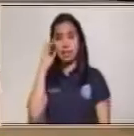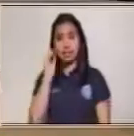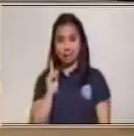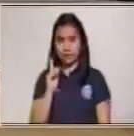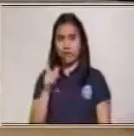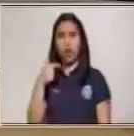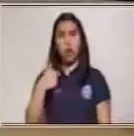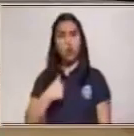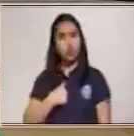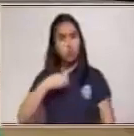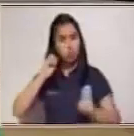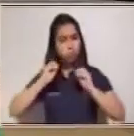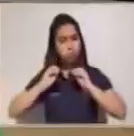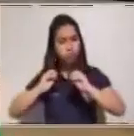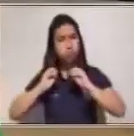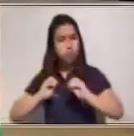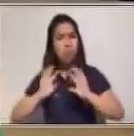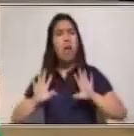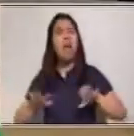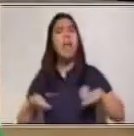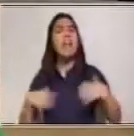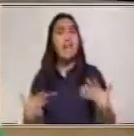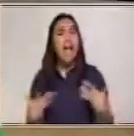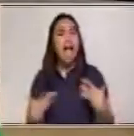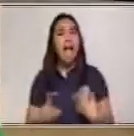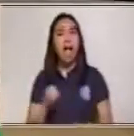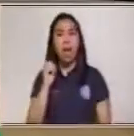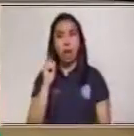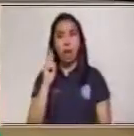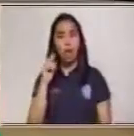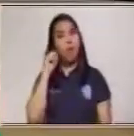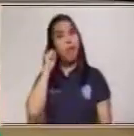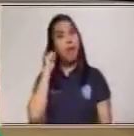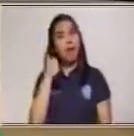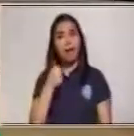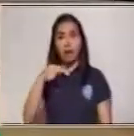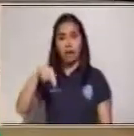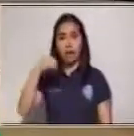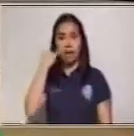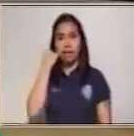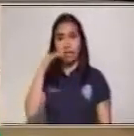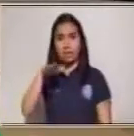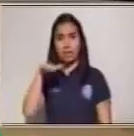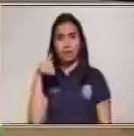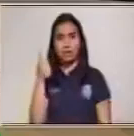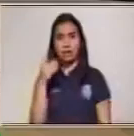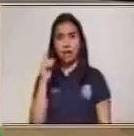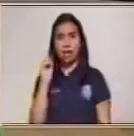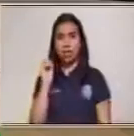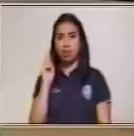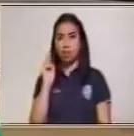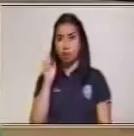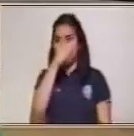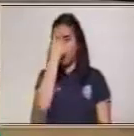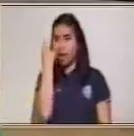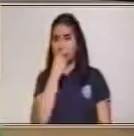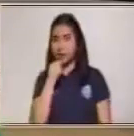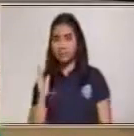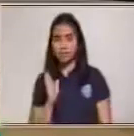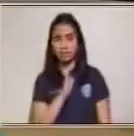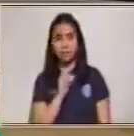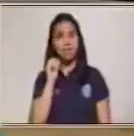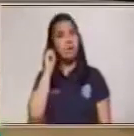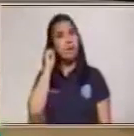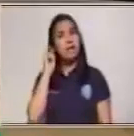de organizadores gráficos del área de comunicación y lenguaje en el grado de segundo básico. Si en casa hay